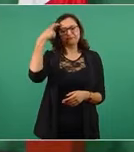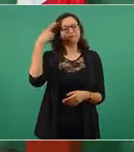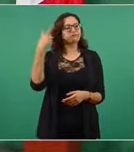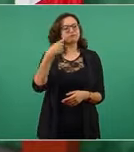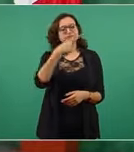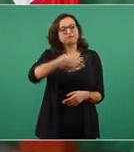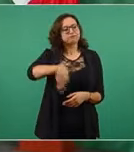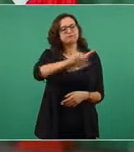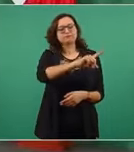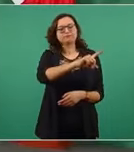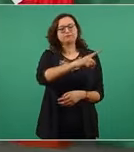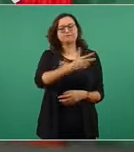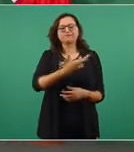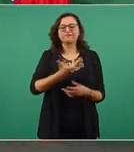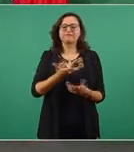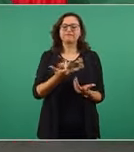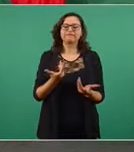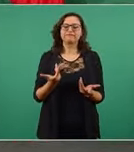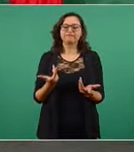las madres,